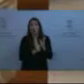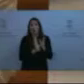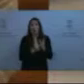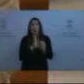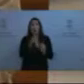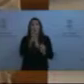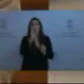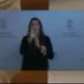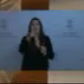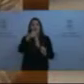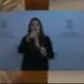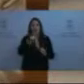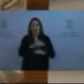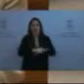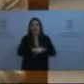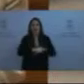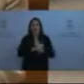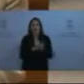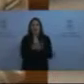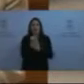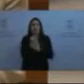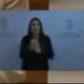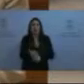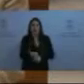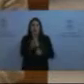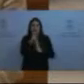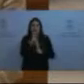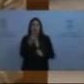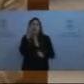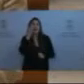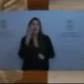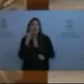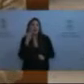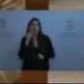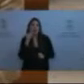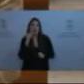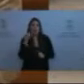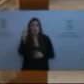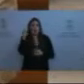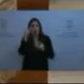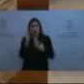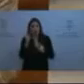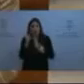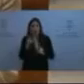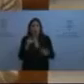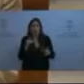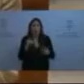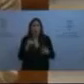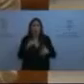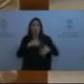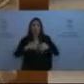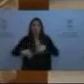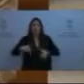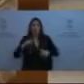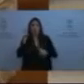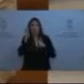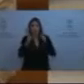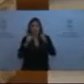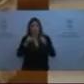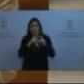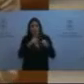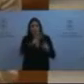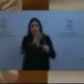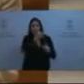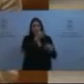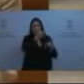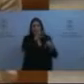y Pesca. Saneamiento ganadero. La prevalencia de la tuberculosis en Asturias pasó del 0,28 al 0,17. Hemos